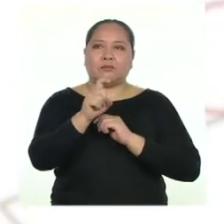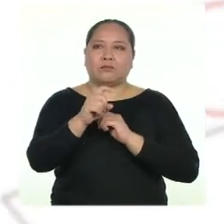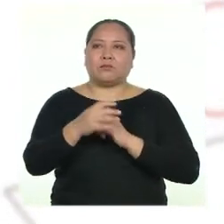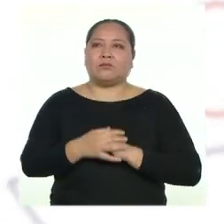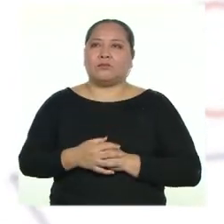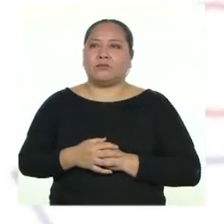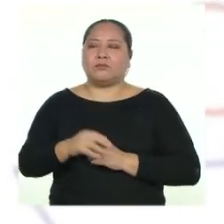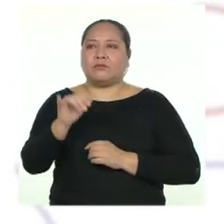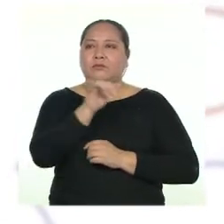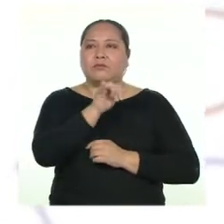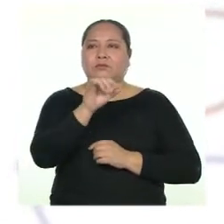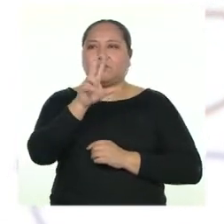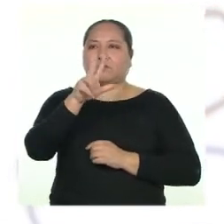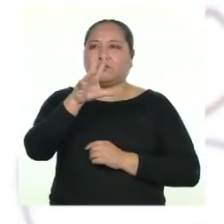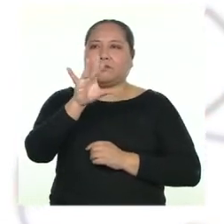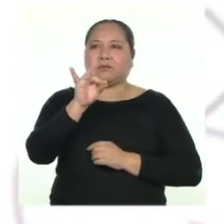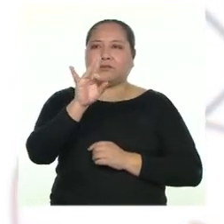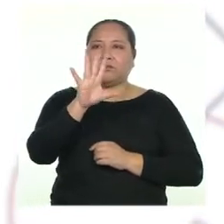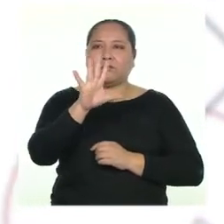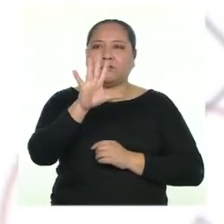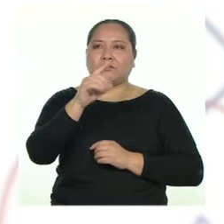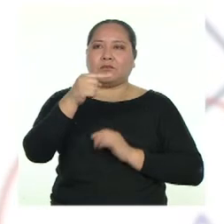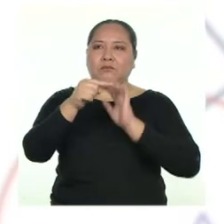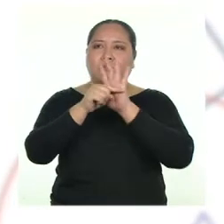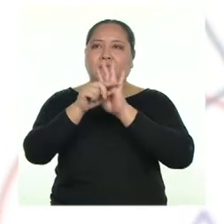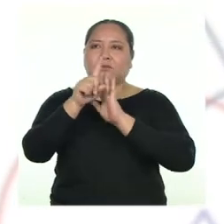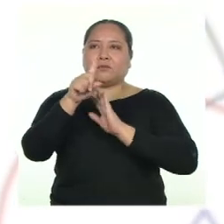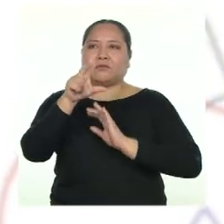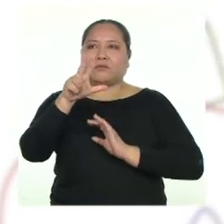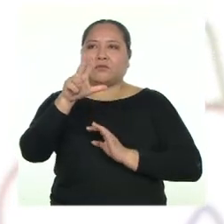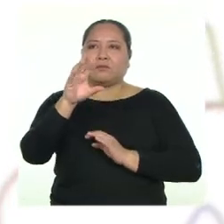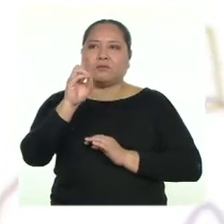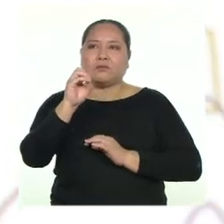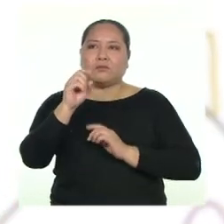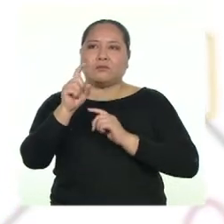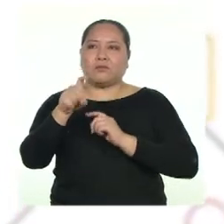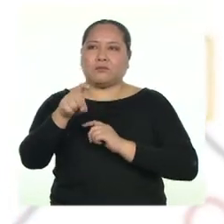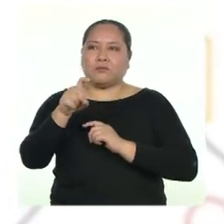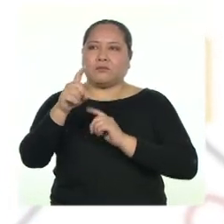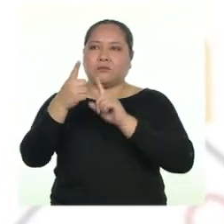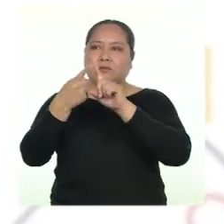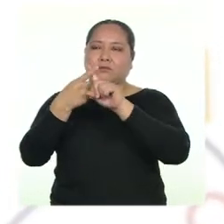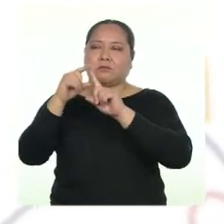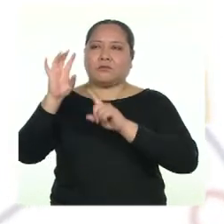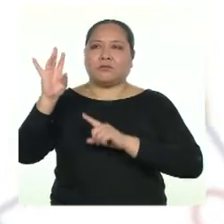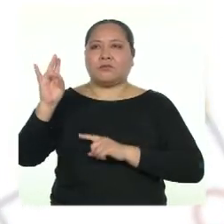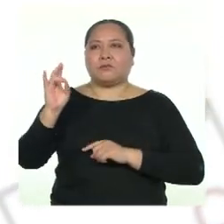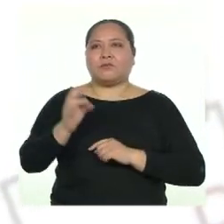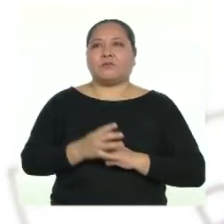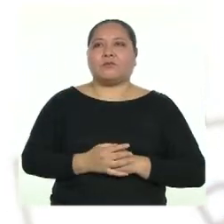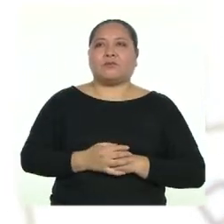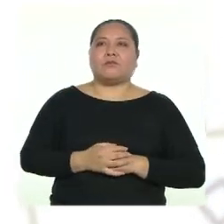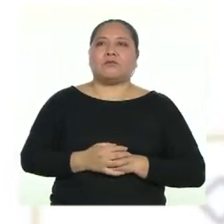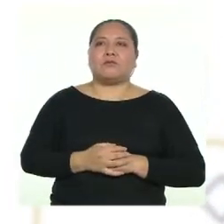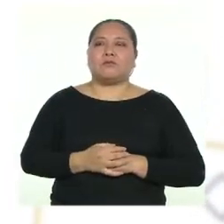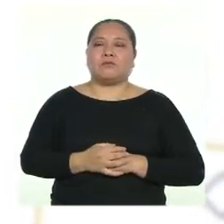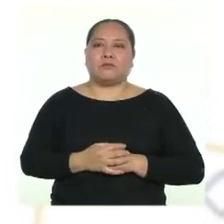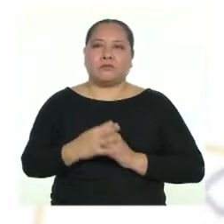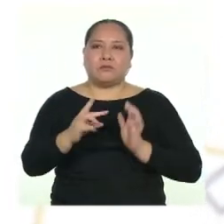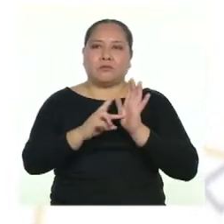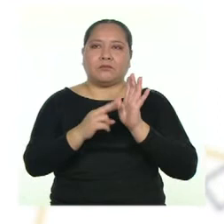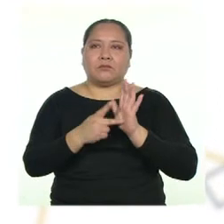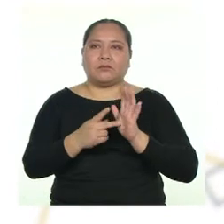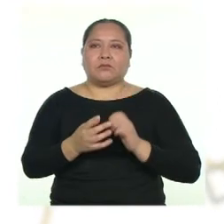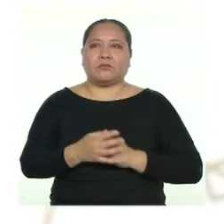30x, que es igual a 385 menos 130x por 7. Eso sería